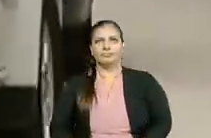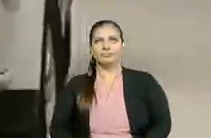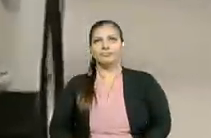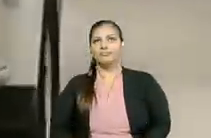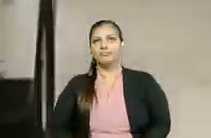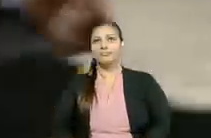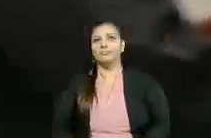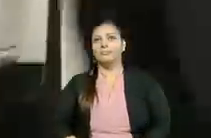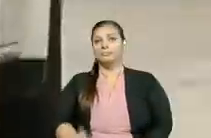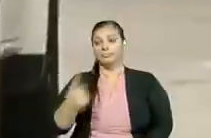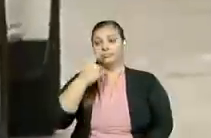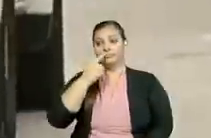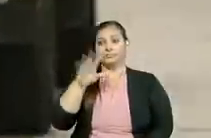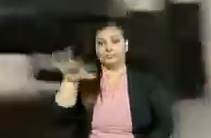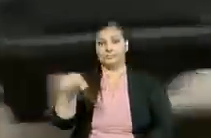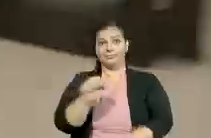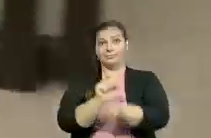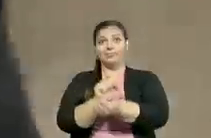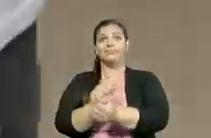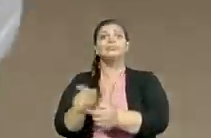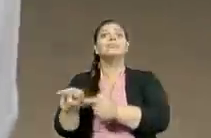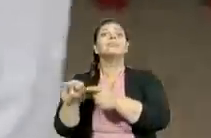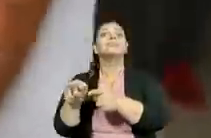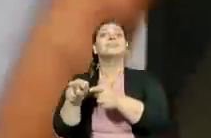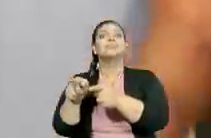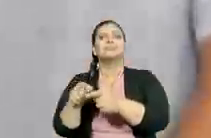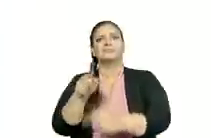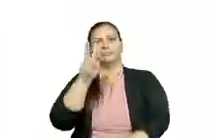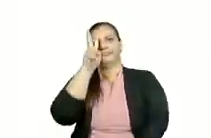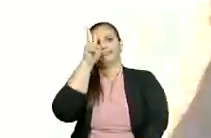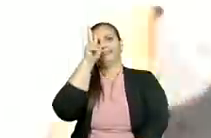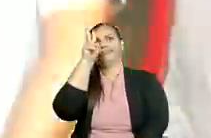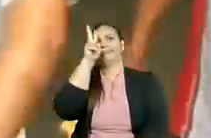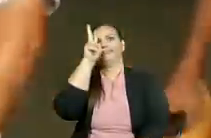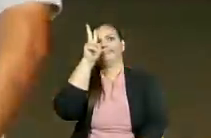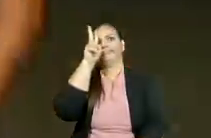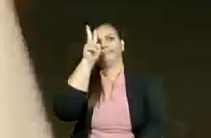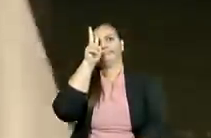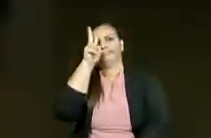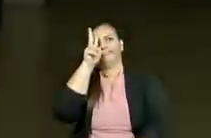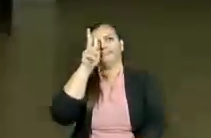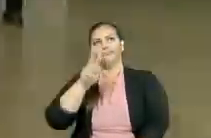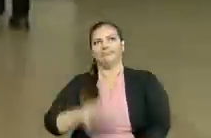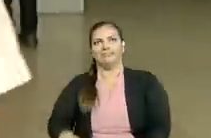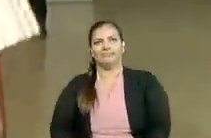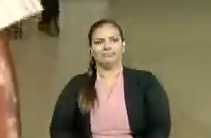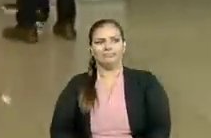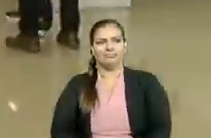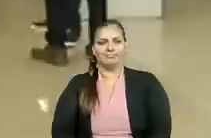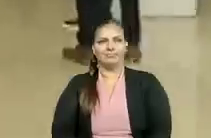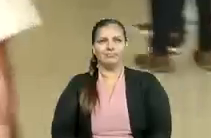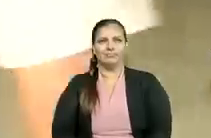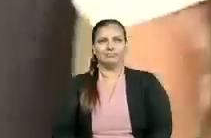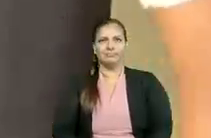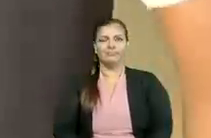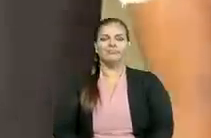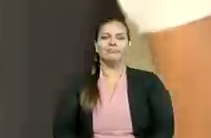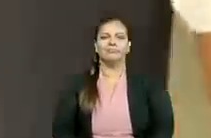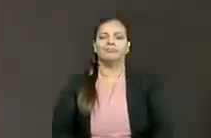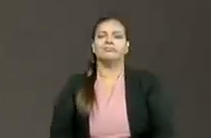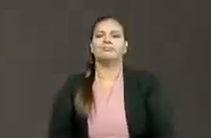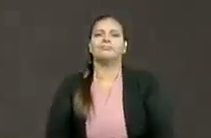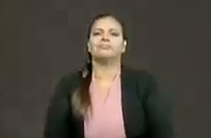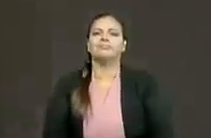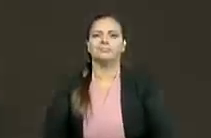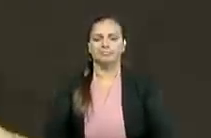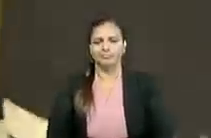investigaciones. Este ciudadano, el hoy detenido, que lo llevamos a poner a órdenes de la autoridad competente,